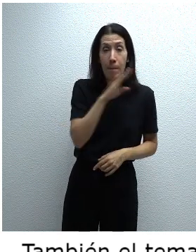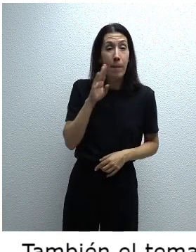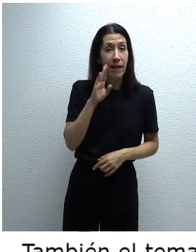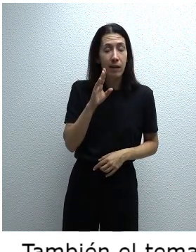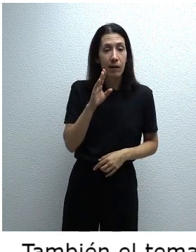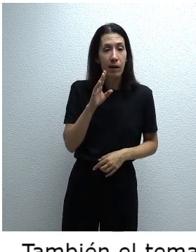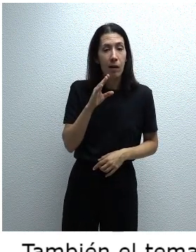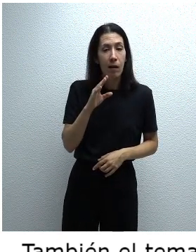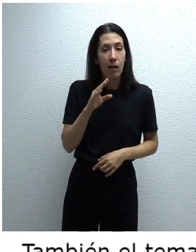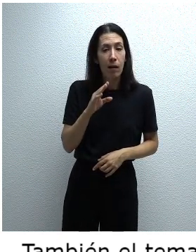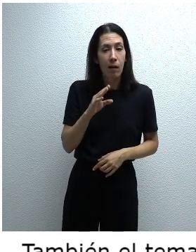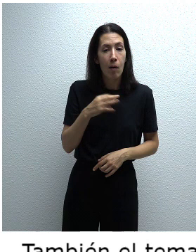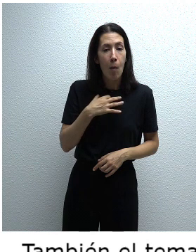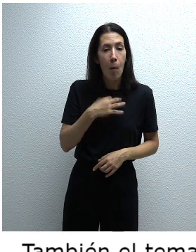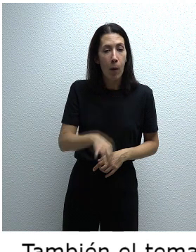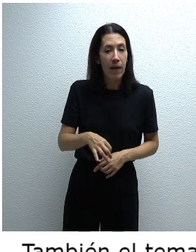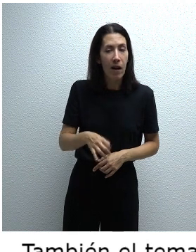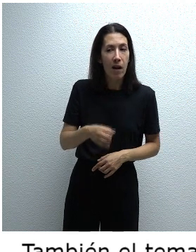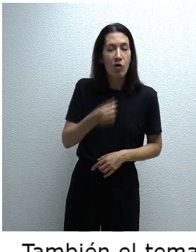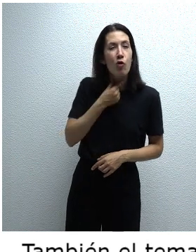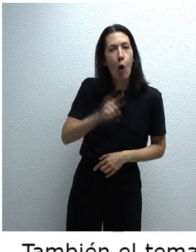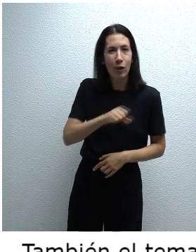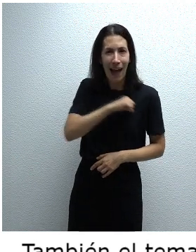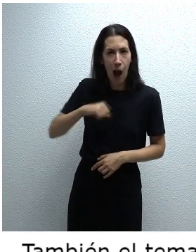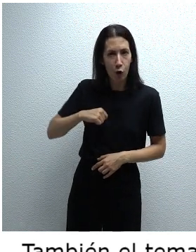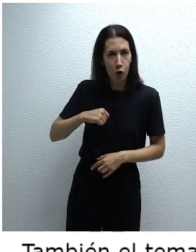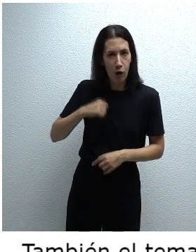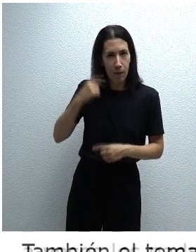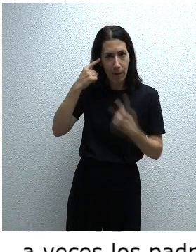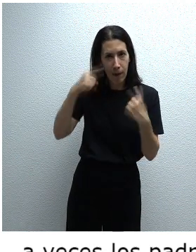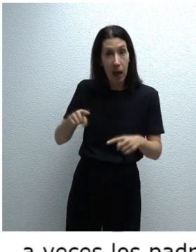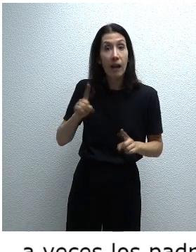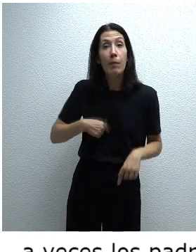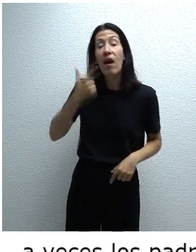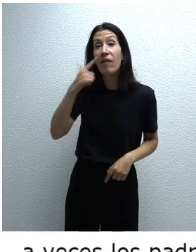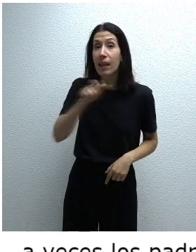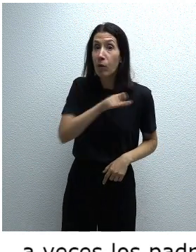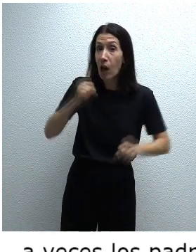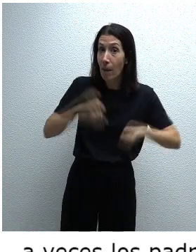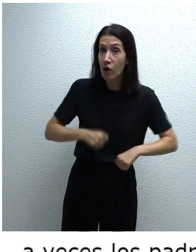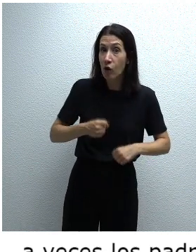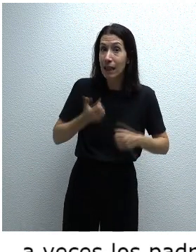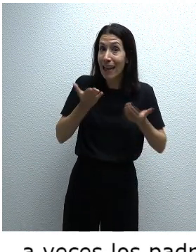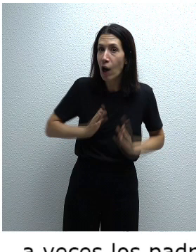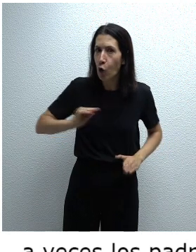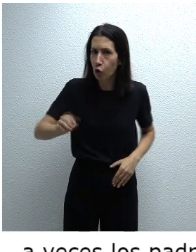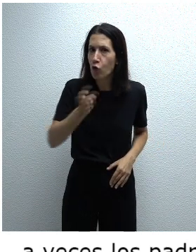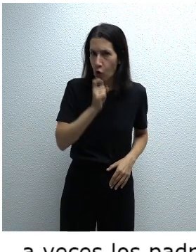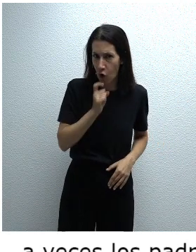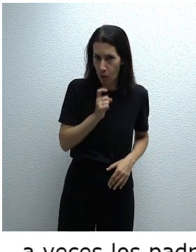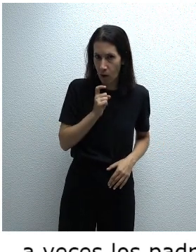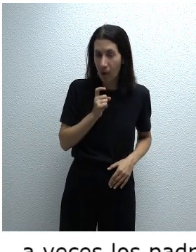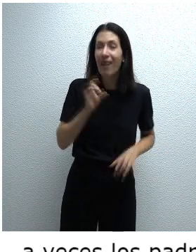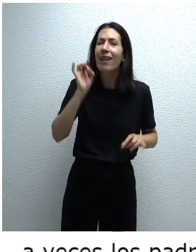los que más pueden buscar esa autonomía, pero fijaros en las personas mayores también los hijos. ¿Y quiénes tenemos que hacer